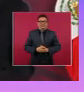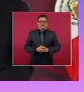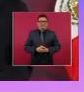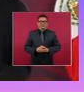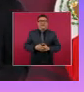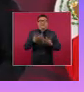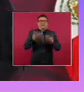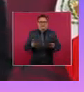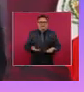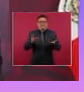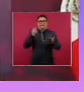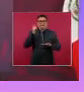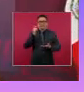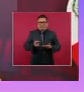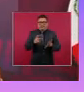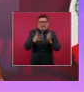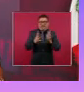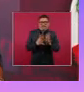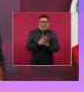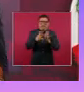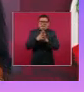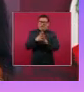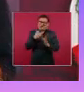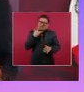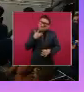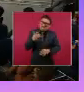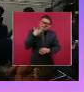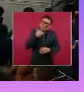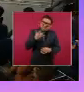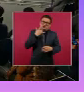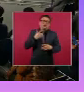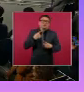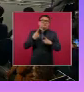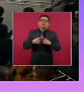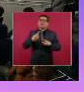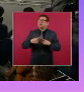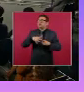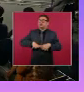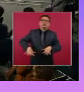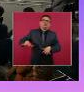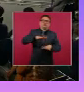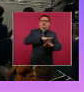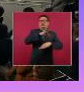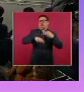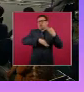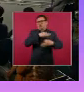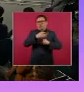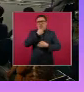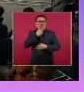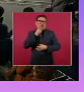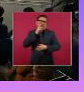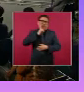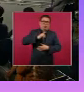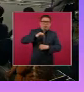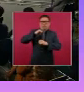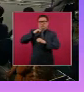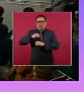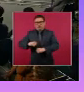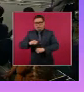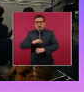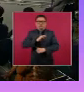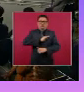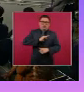el esfuerzo, la participación de todas y de todos, autoridades